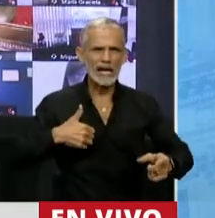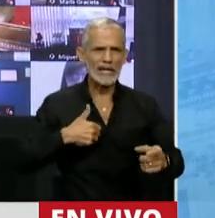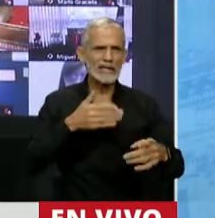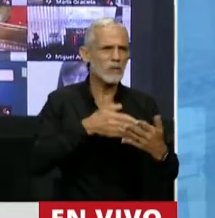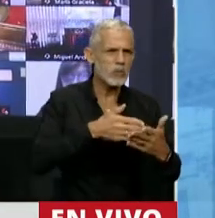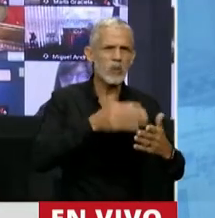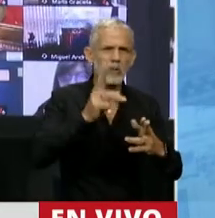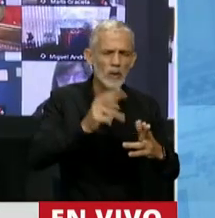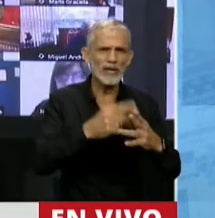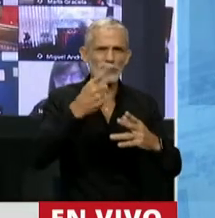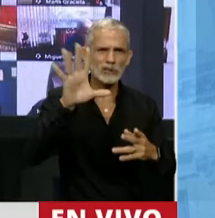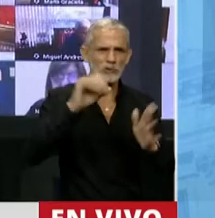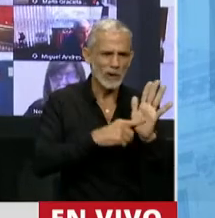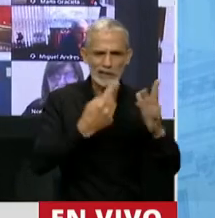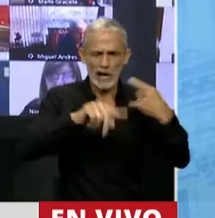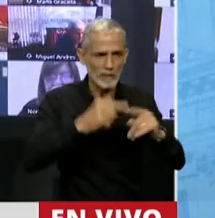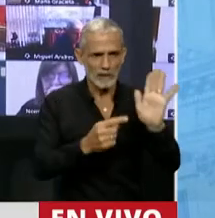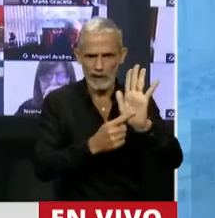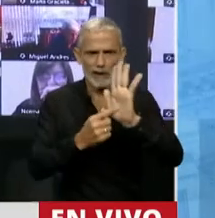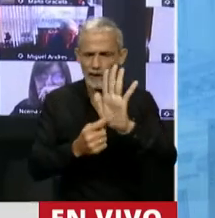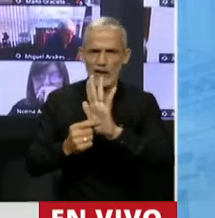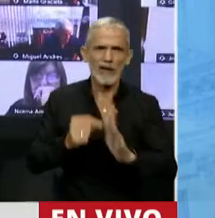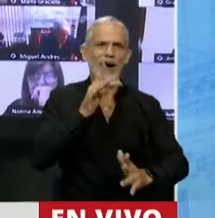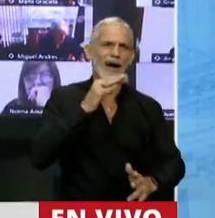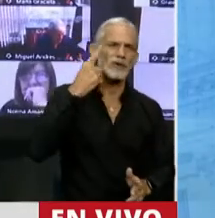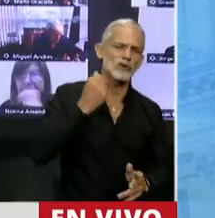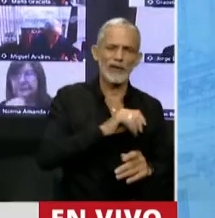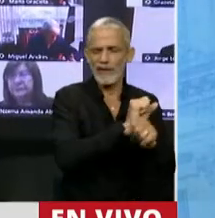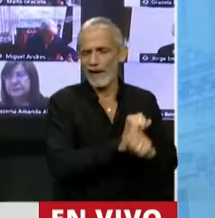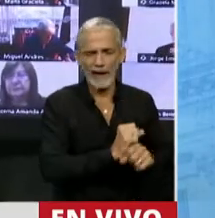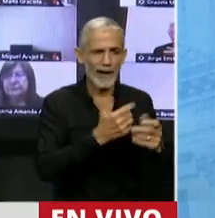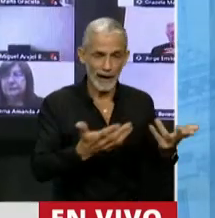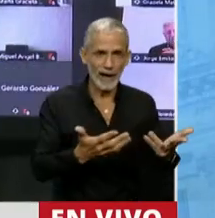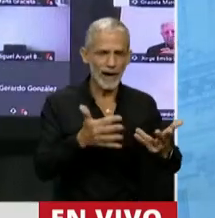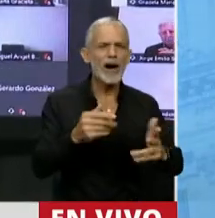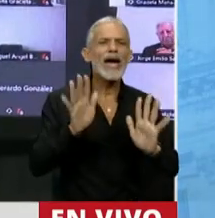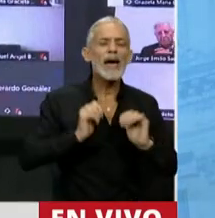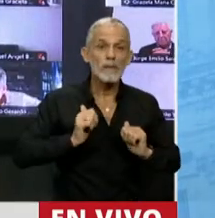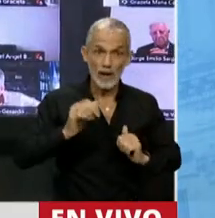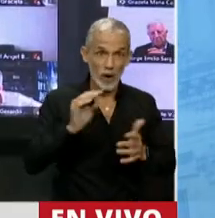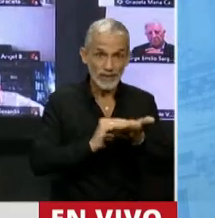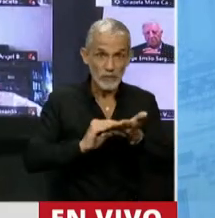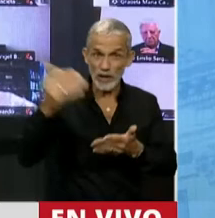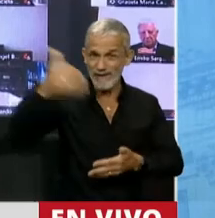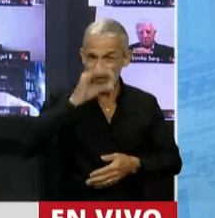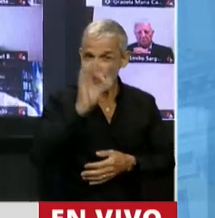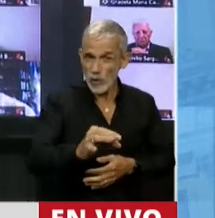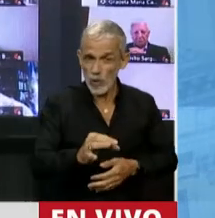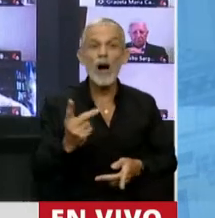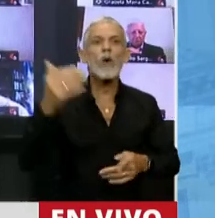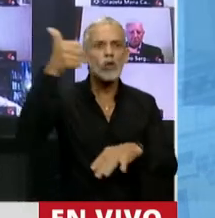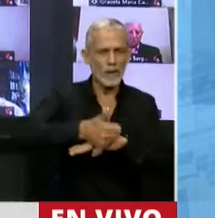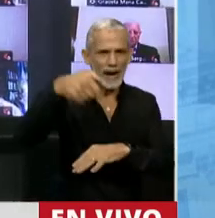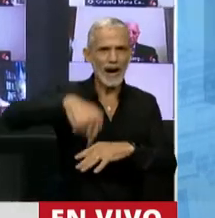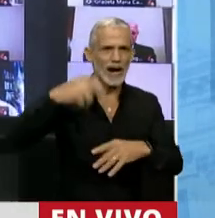ingresar, que le piden 150 trámites, que le hacen hacer los 14 días de cuarentena. Espero que esos diputados que no han venido, cuando vengan